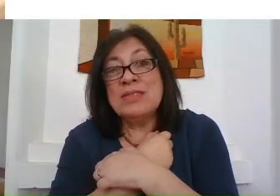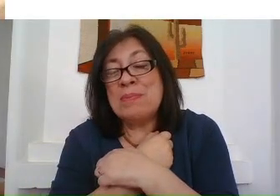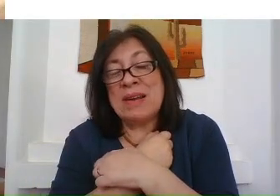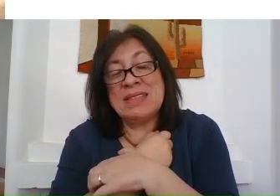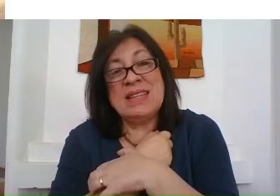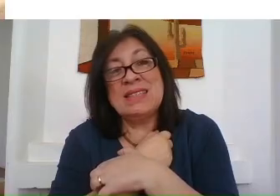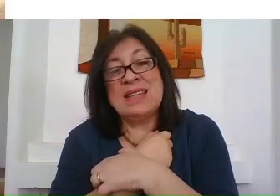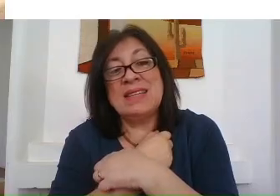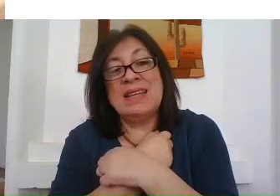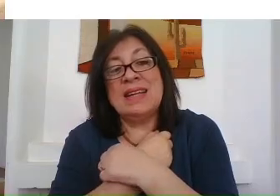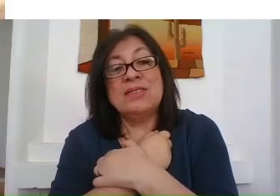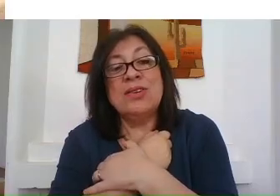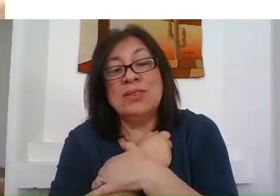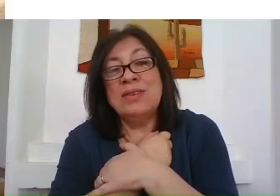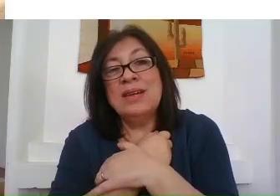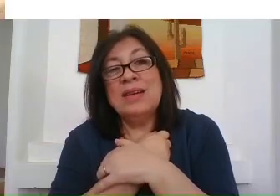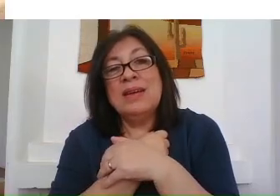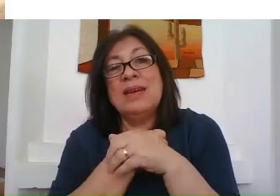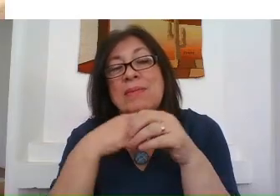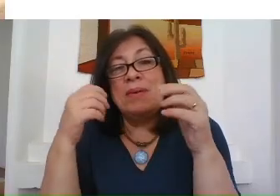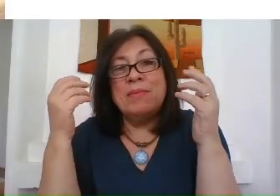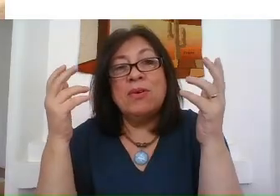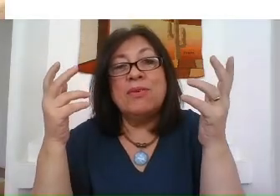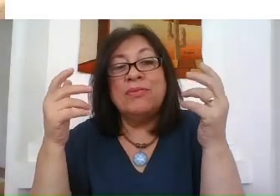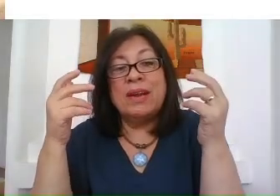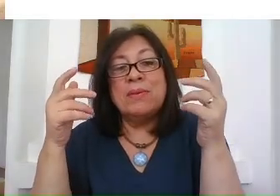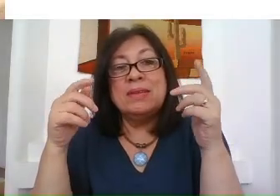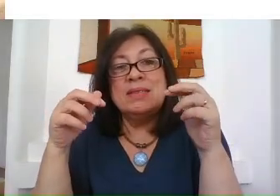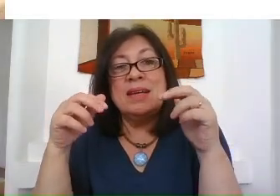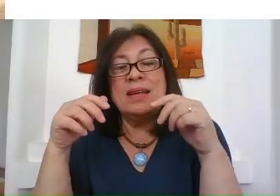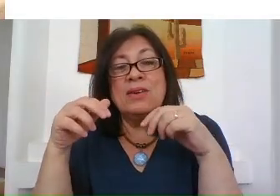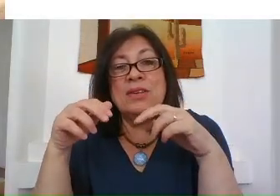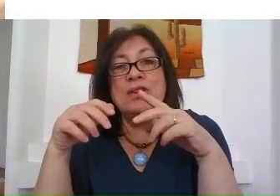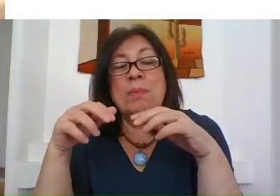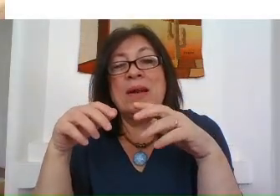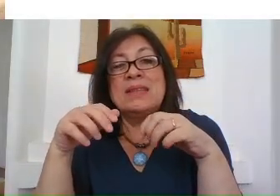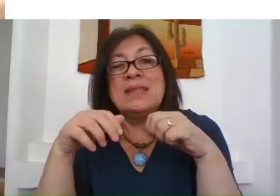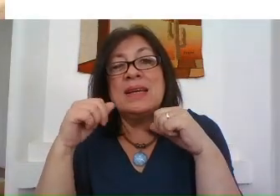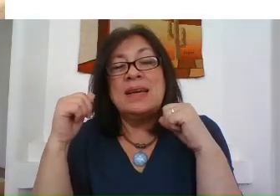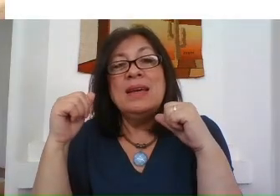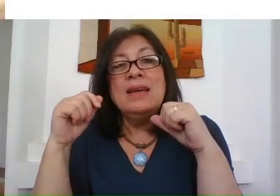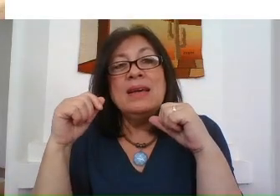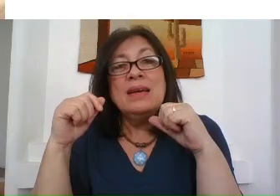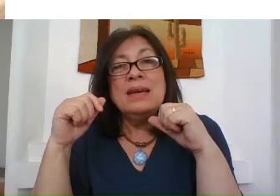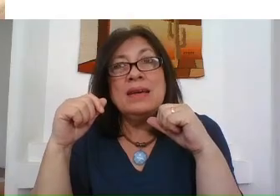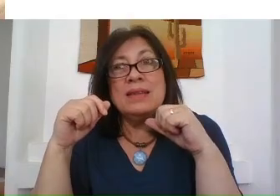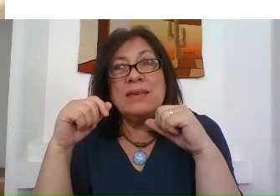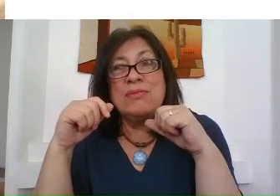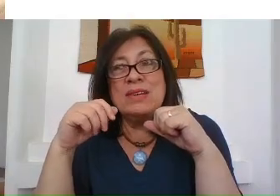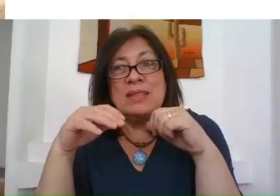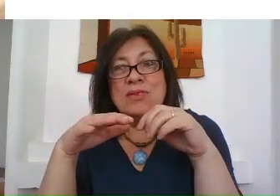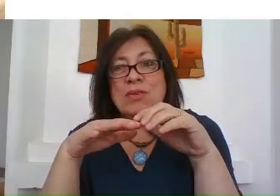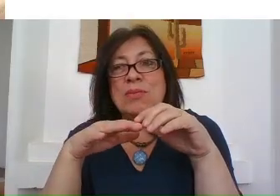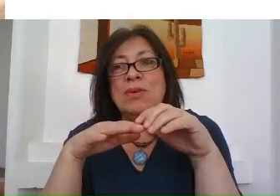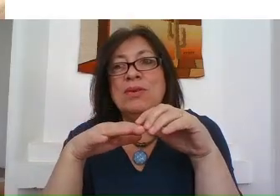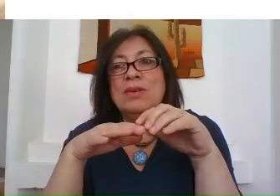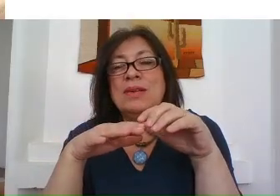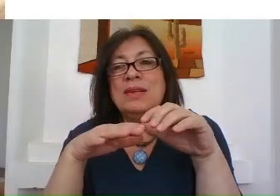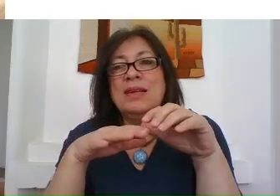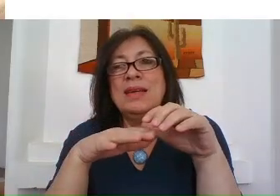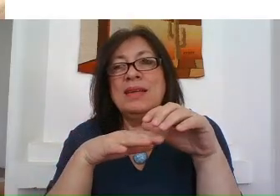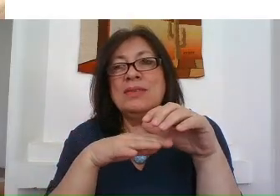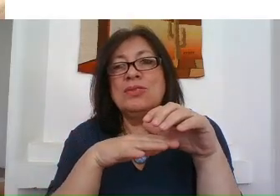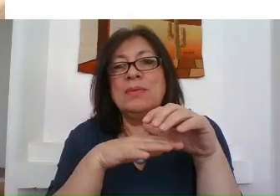Y entonces, para hacer esa aceleración, vemos con frecuencia que los niños parece que fuesen